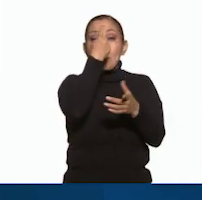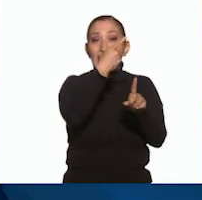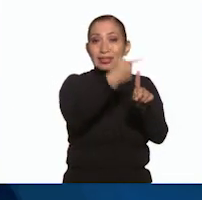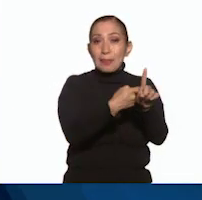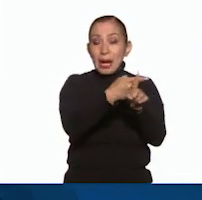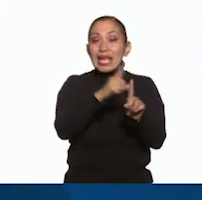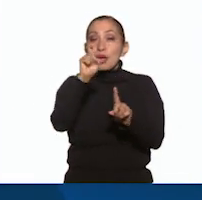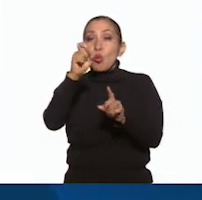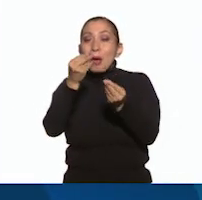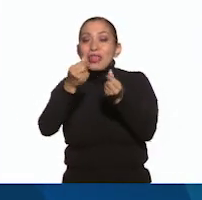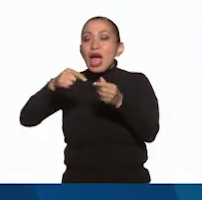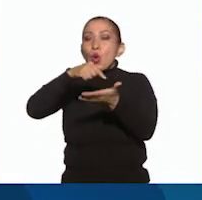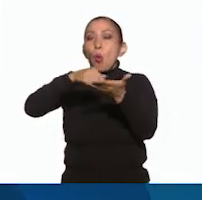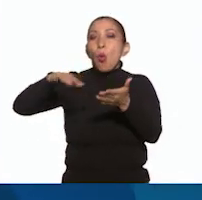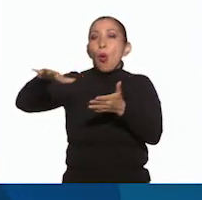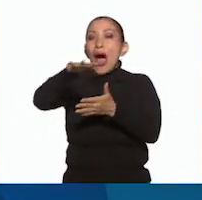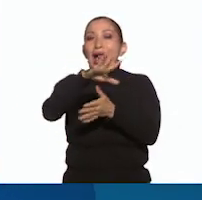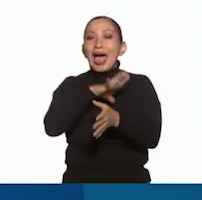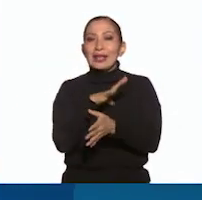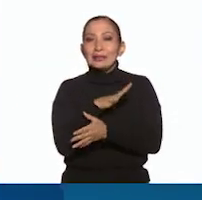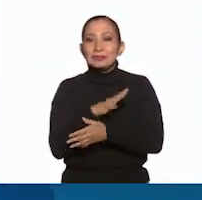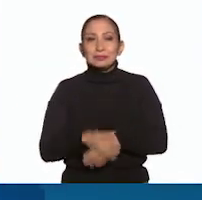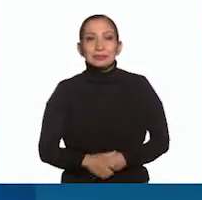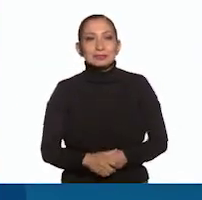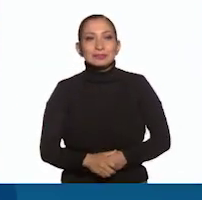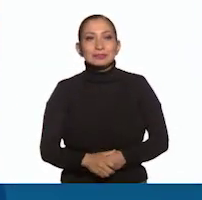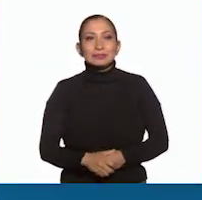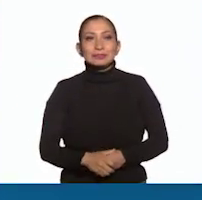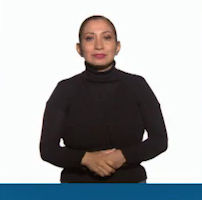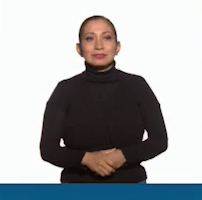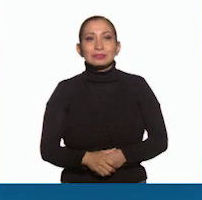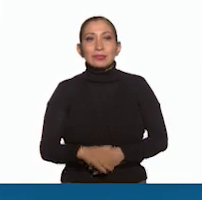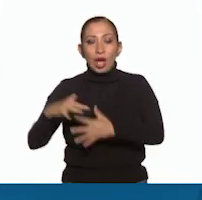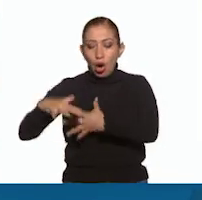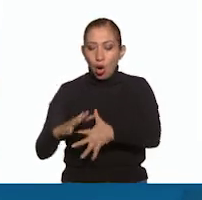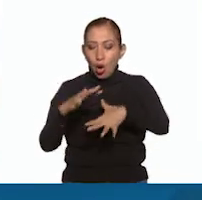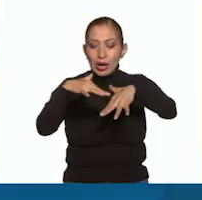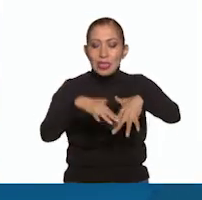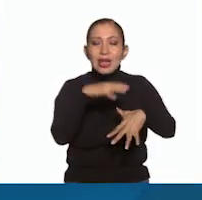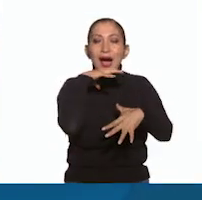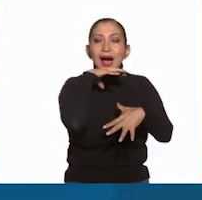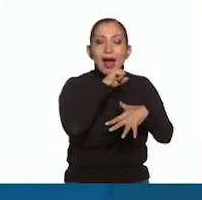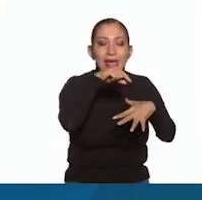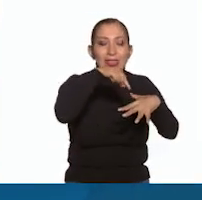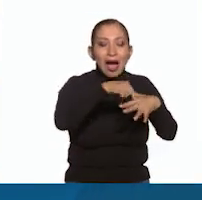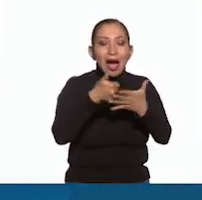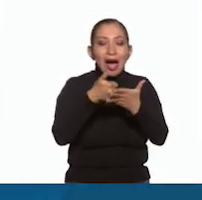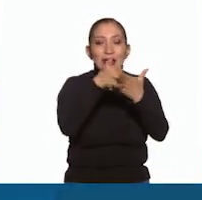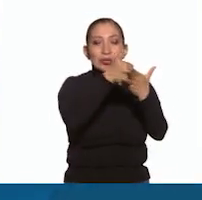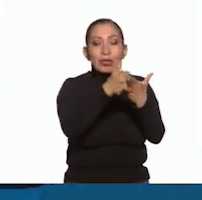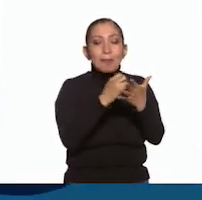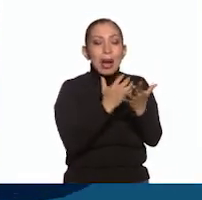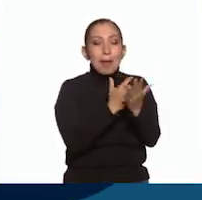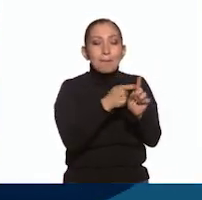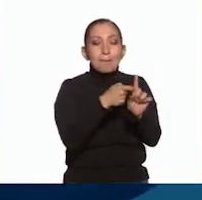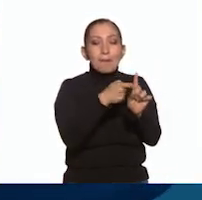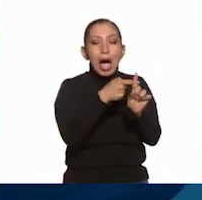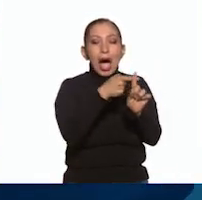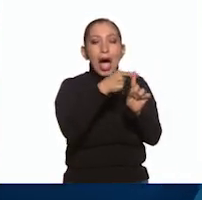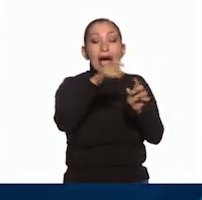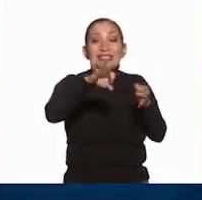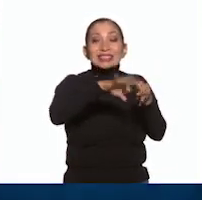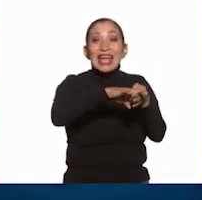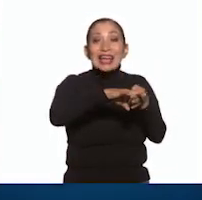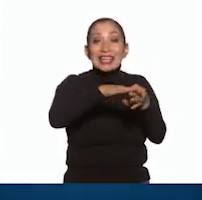como en la humedad de las regiones por donde pasan. Las corrientes cálidas aumentan la temperatura de las zonas